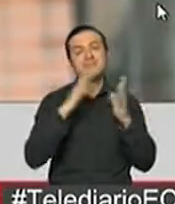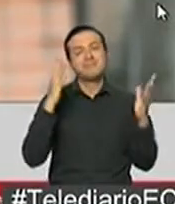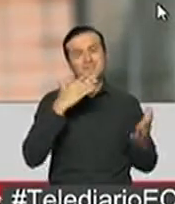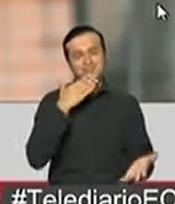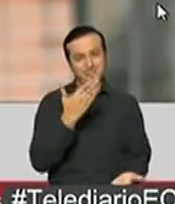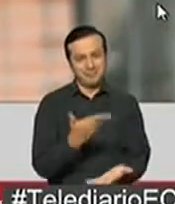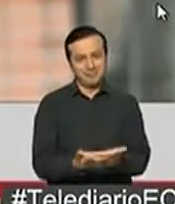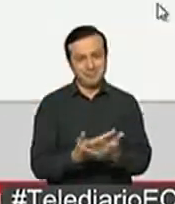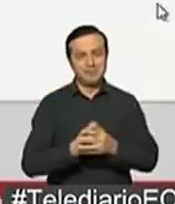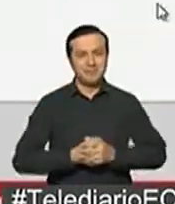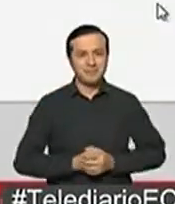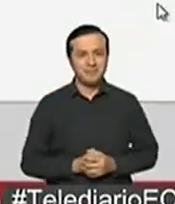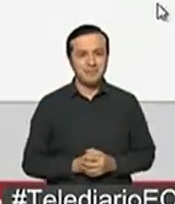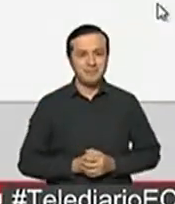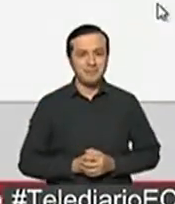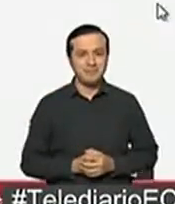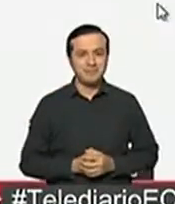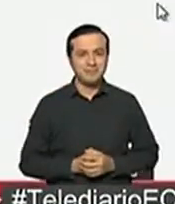gracias